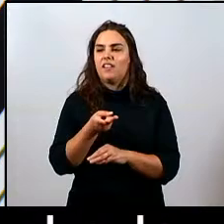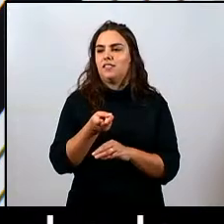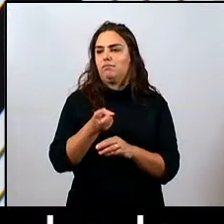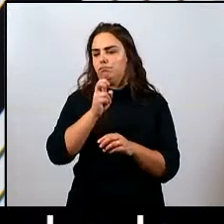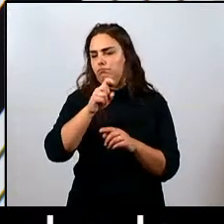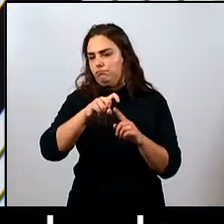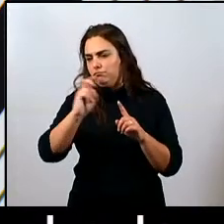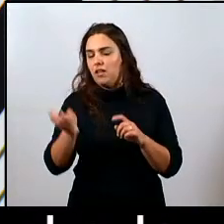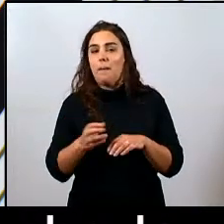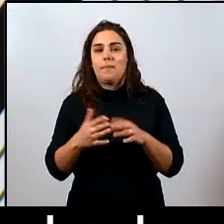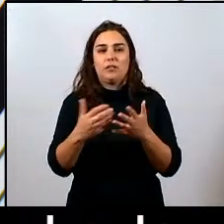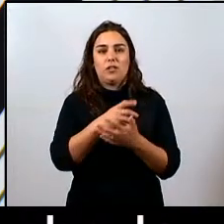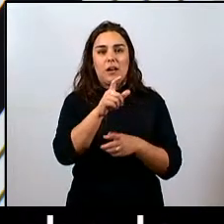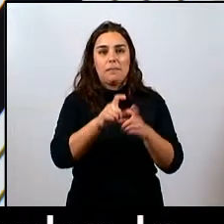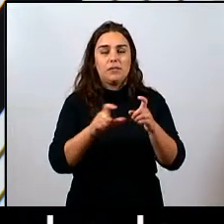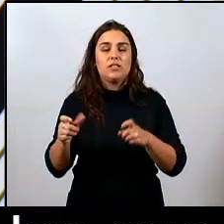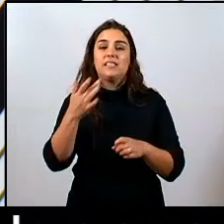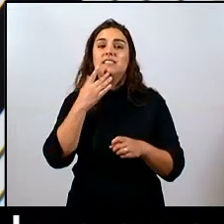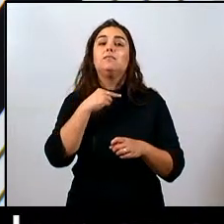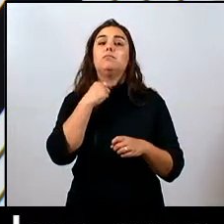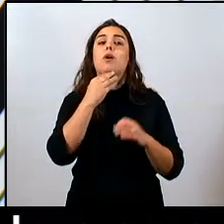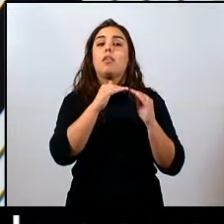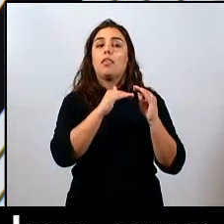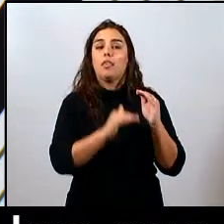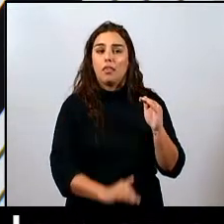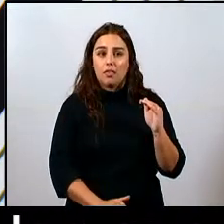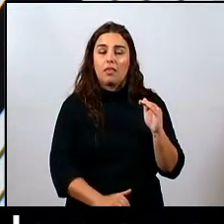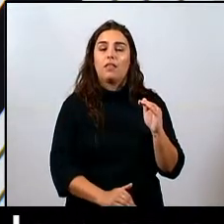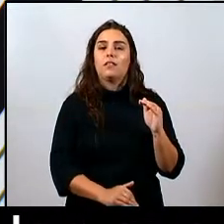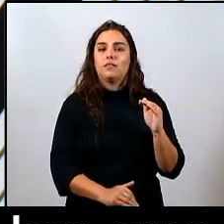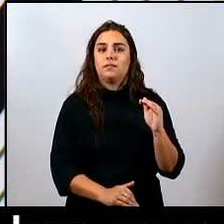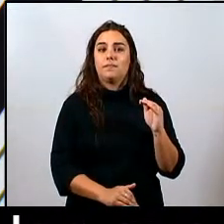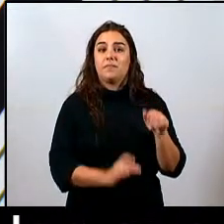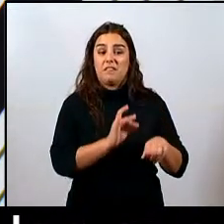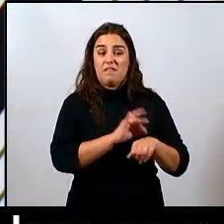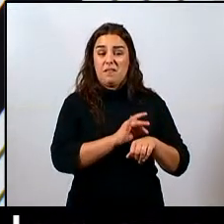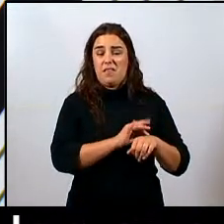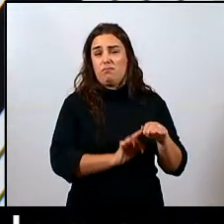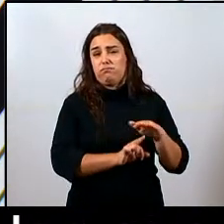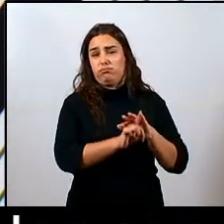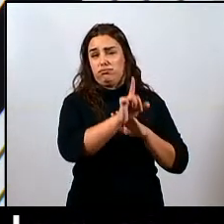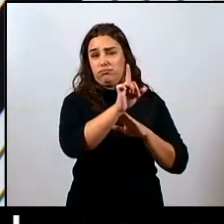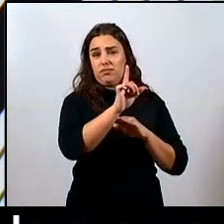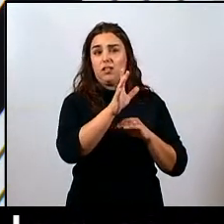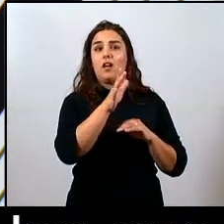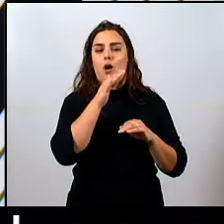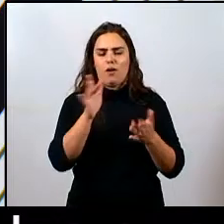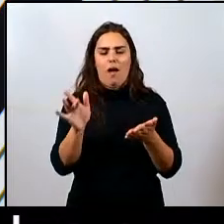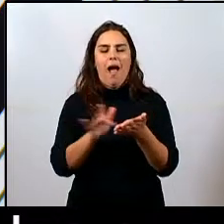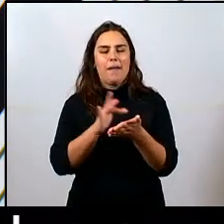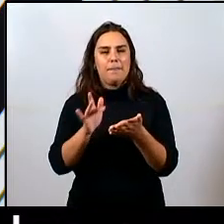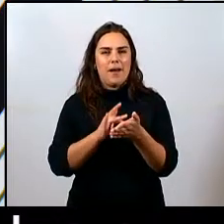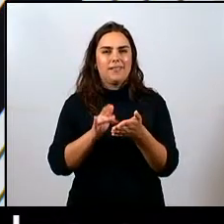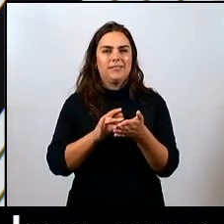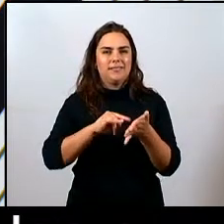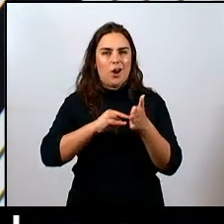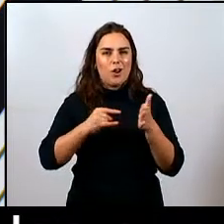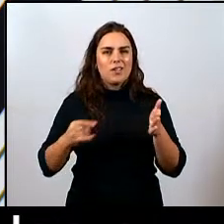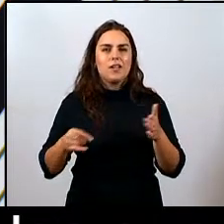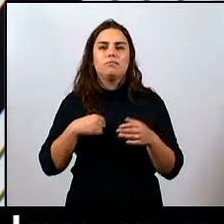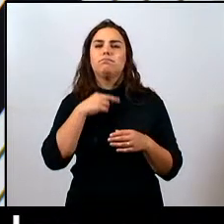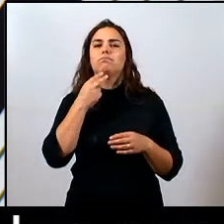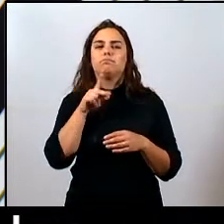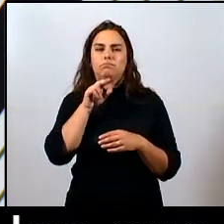las personas que van perdiendo su voz según marcha la enfermedad, a través de los iPad, de sus dispositivos tecnológicos, puedan